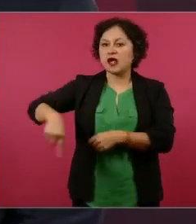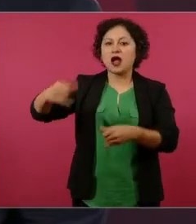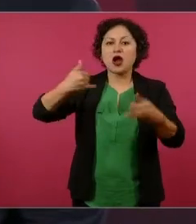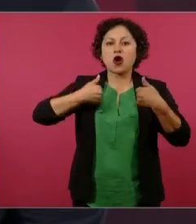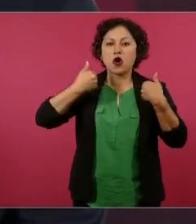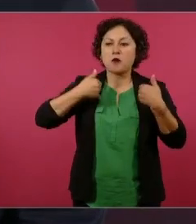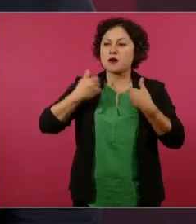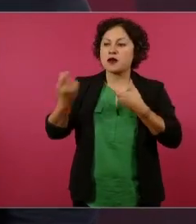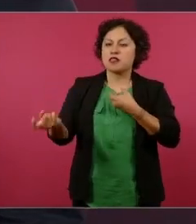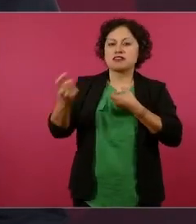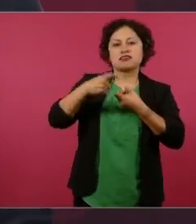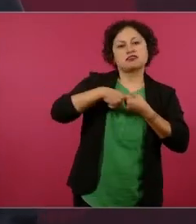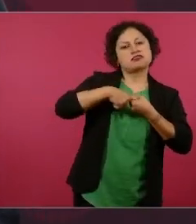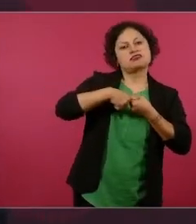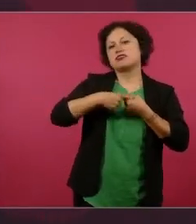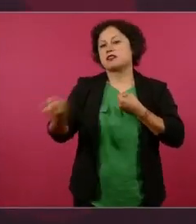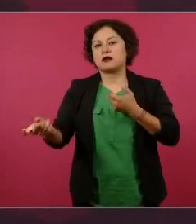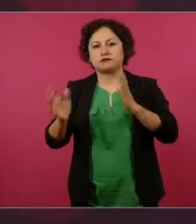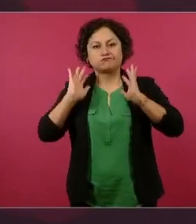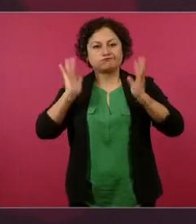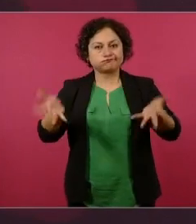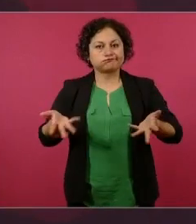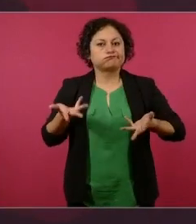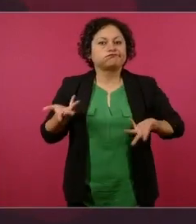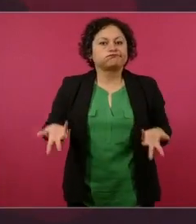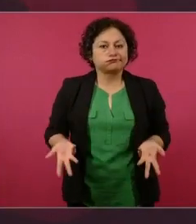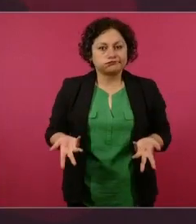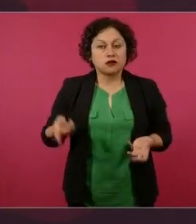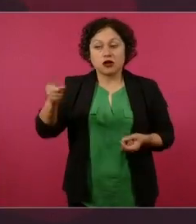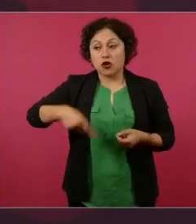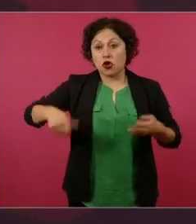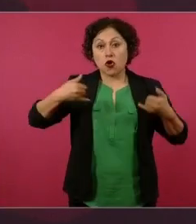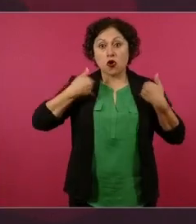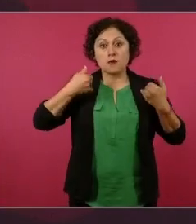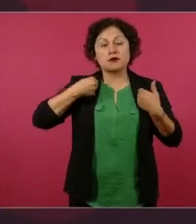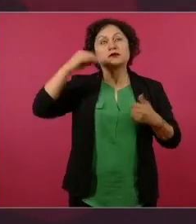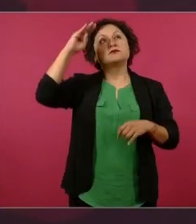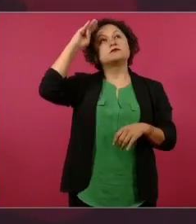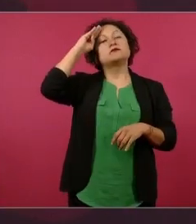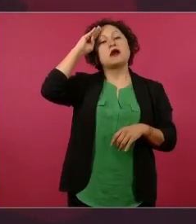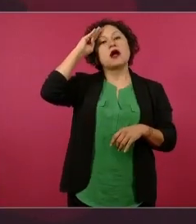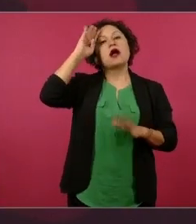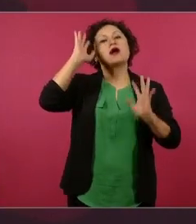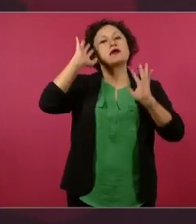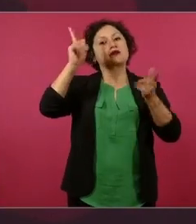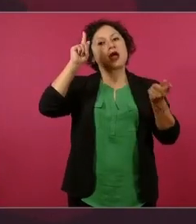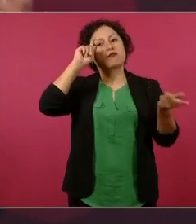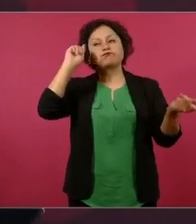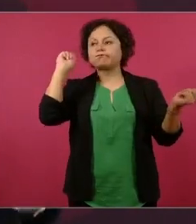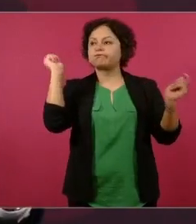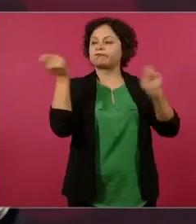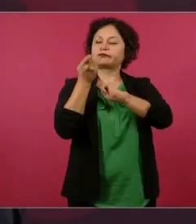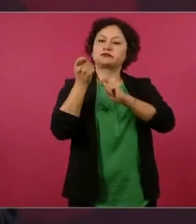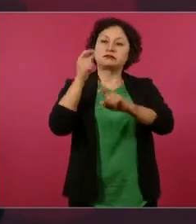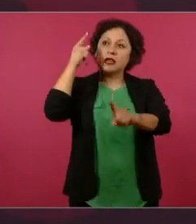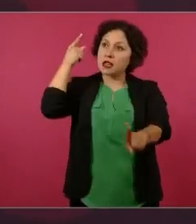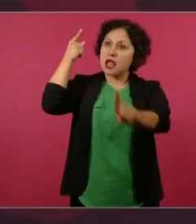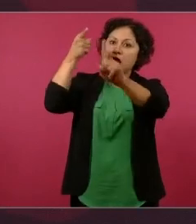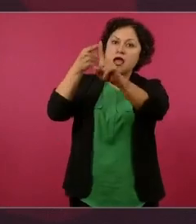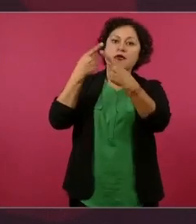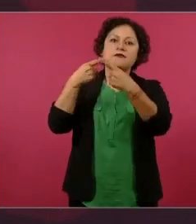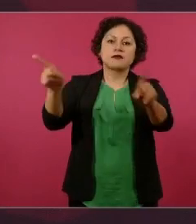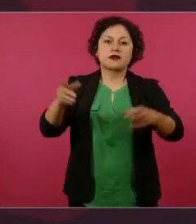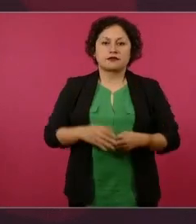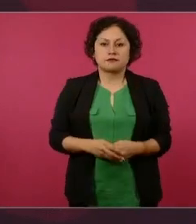Los jóvenes tienen la posibilidad de salir adelante, son atendidos. Pues es lo que hay que hacer en